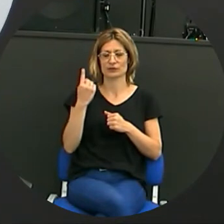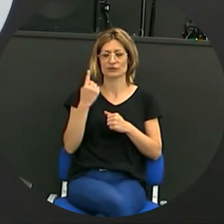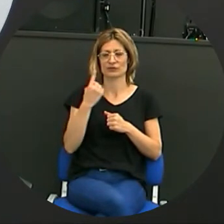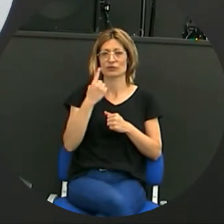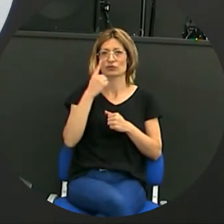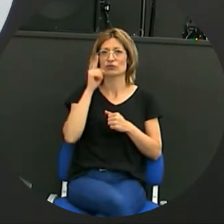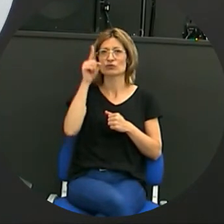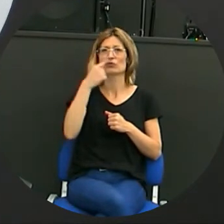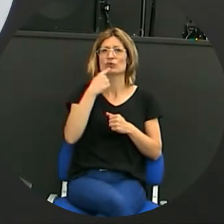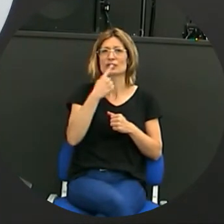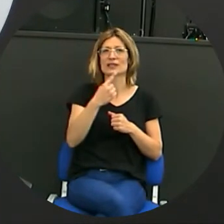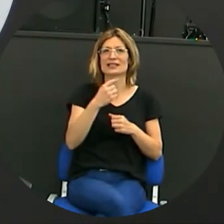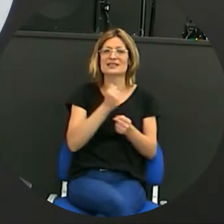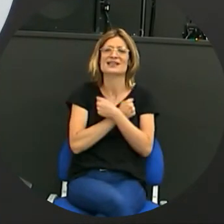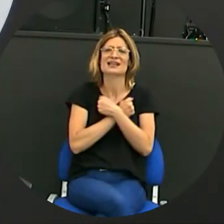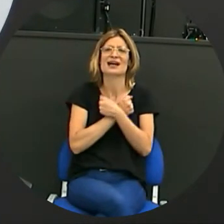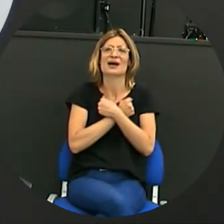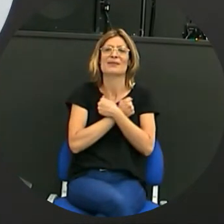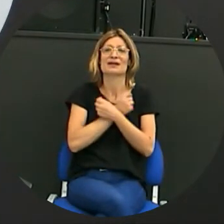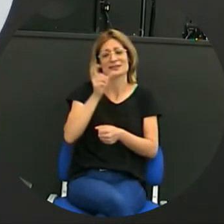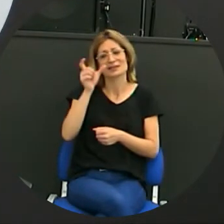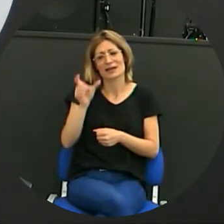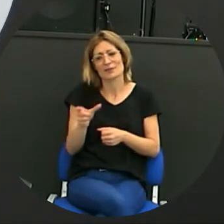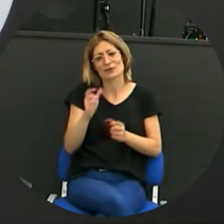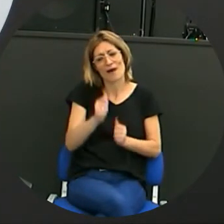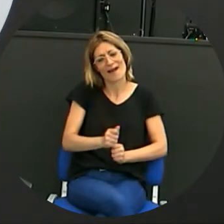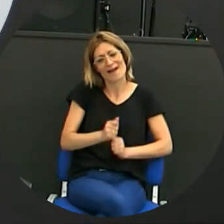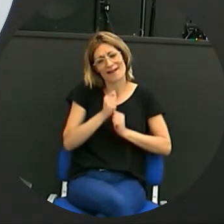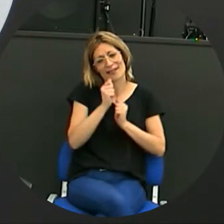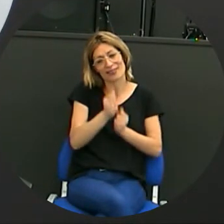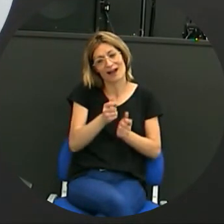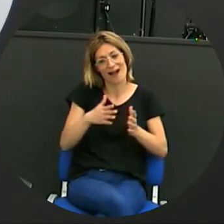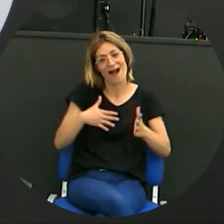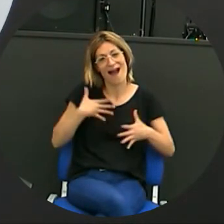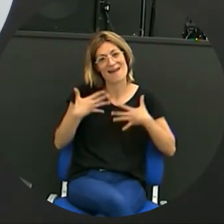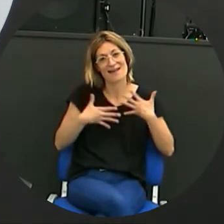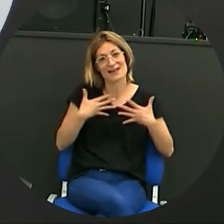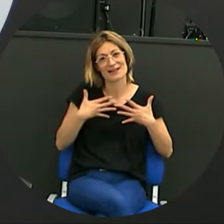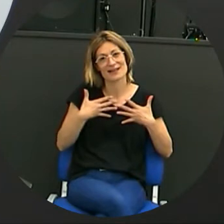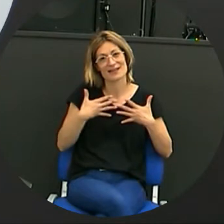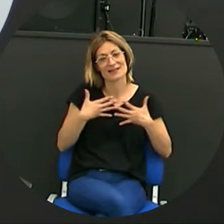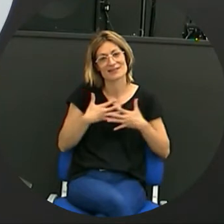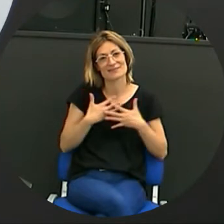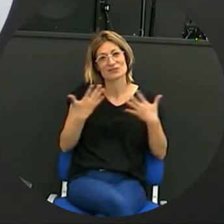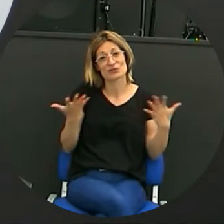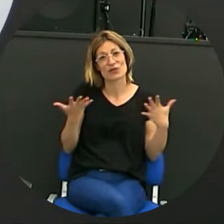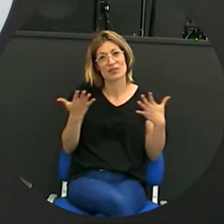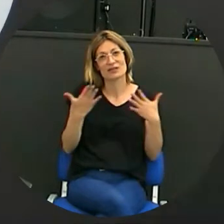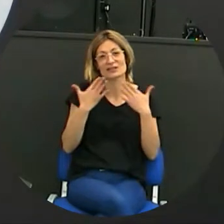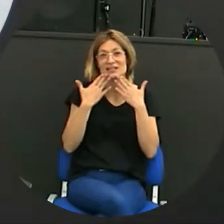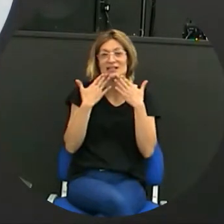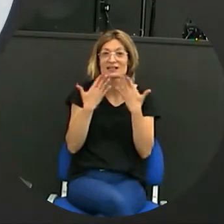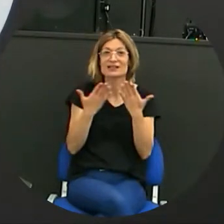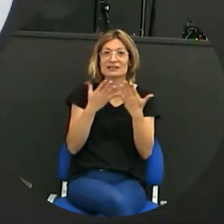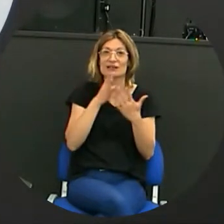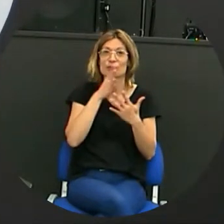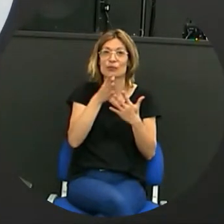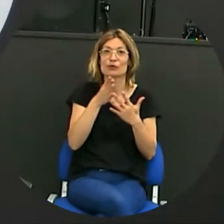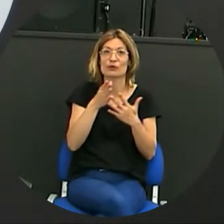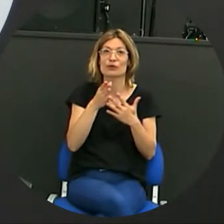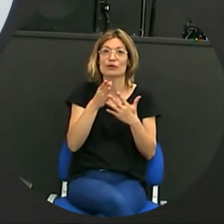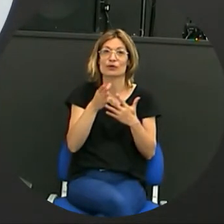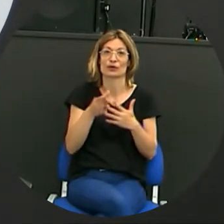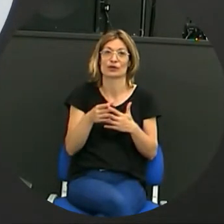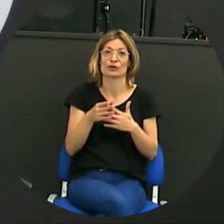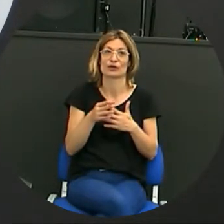amas al dador alegre, y queremos agradecerte porque como parte del culto, tú